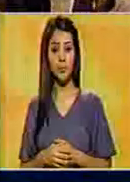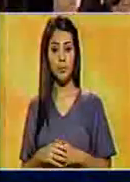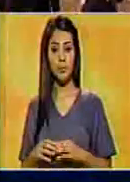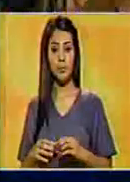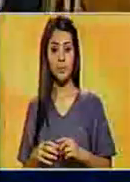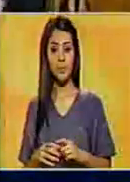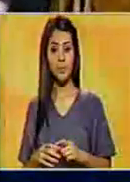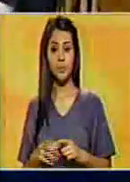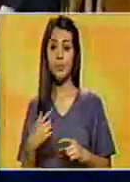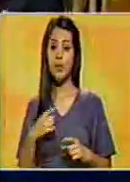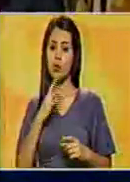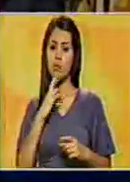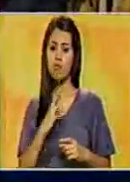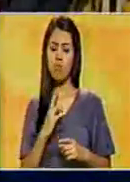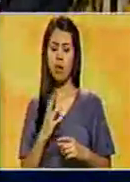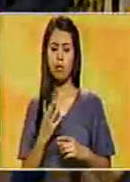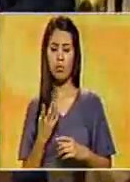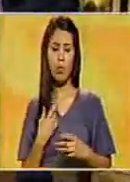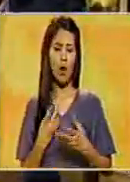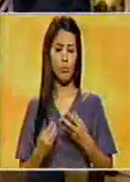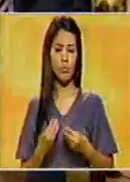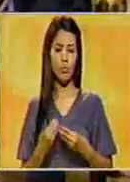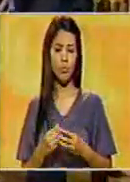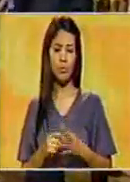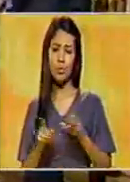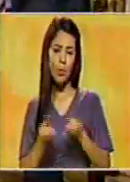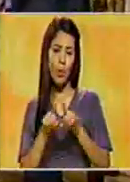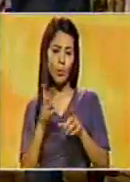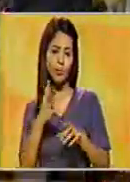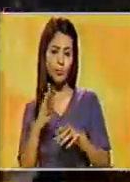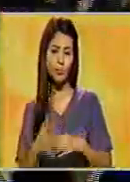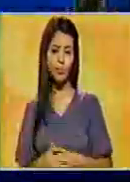Ankara respondió con una acción similar.